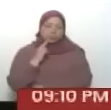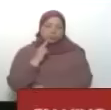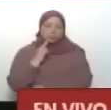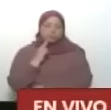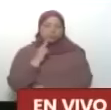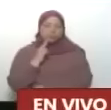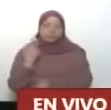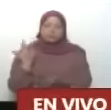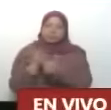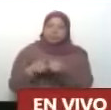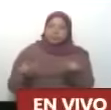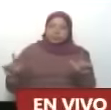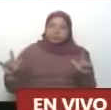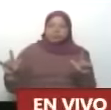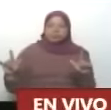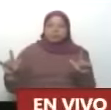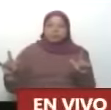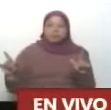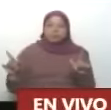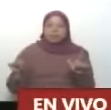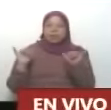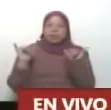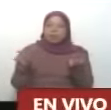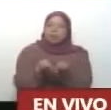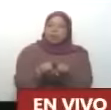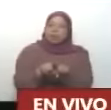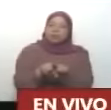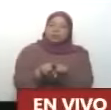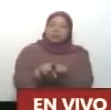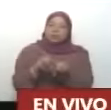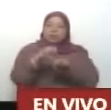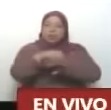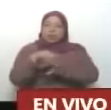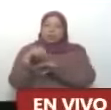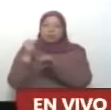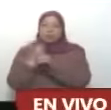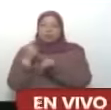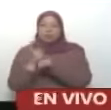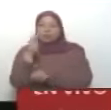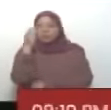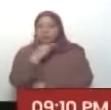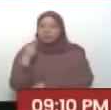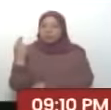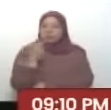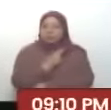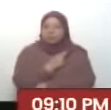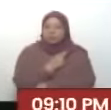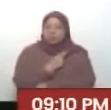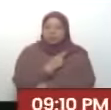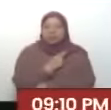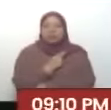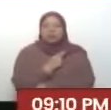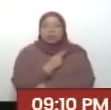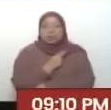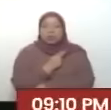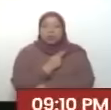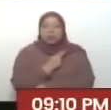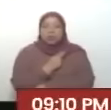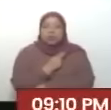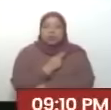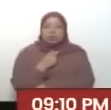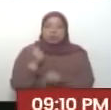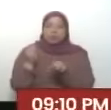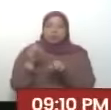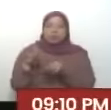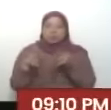Bolívar, nuestro libertador. Casi en la misma época los británicos le ocuparon las islas de Malvinas, Sandwich